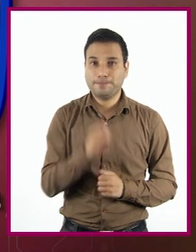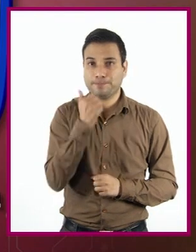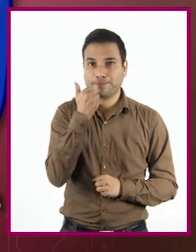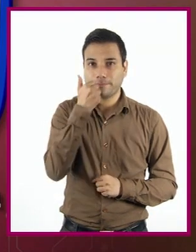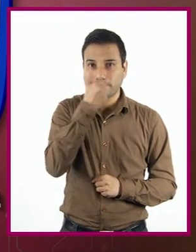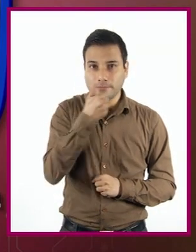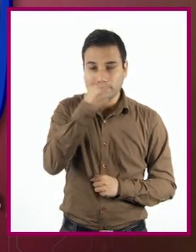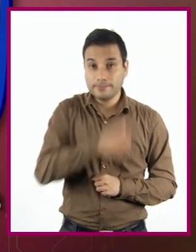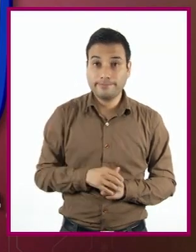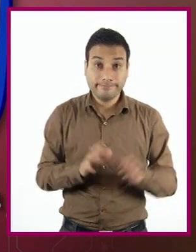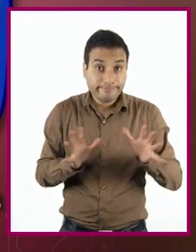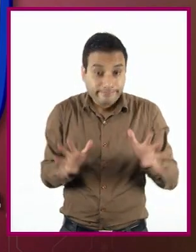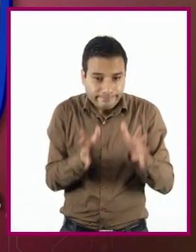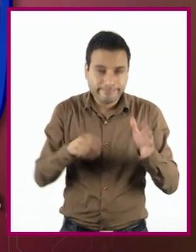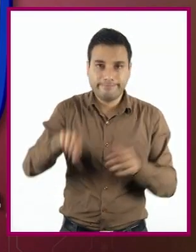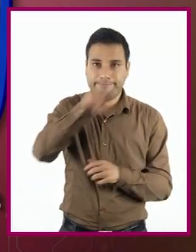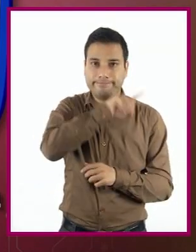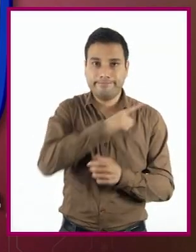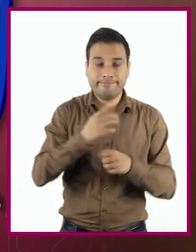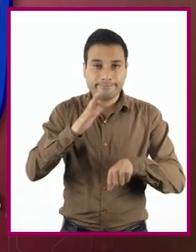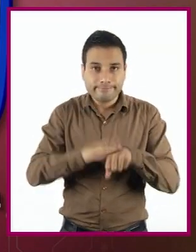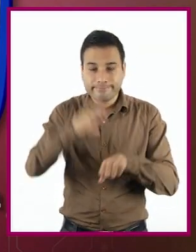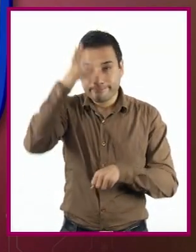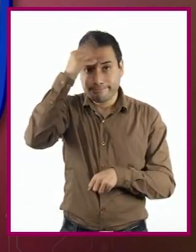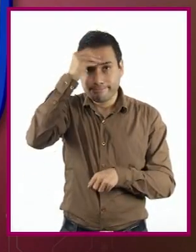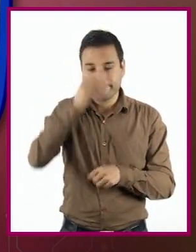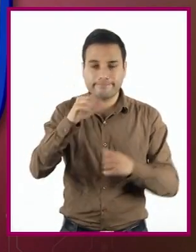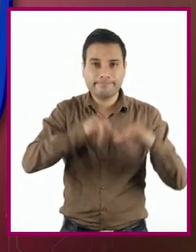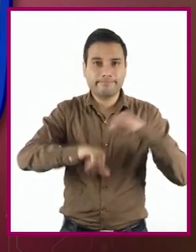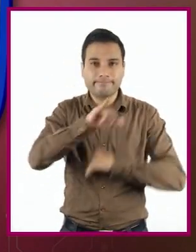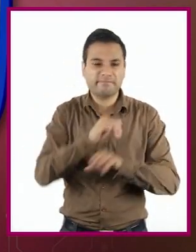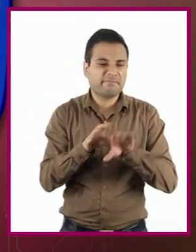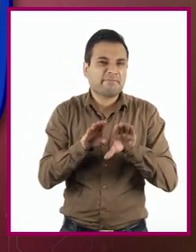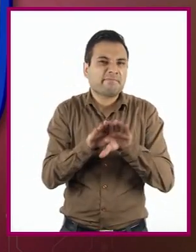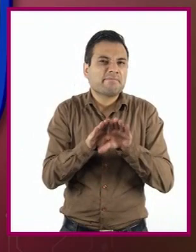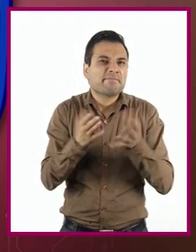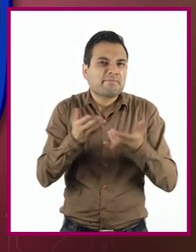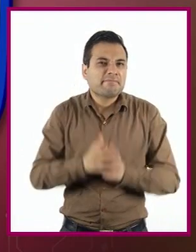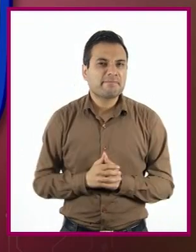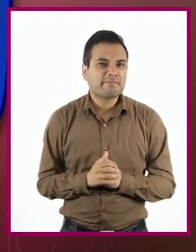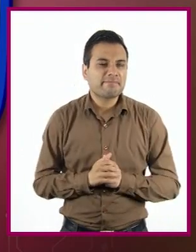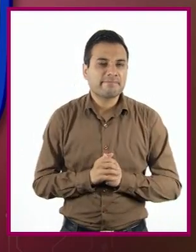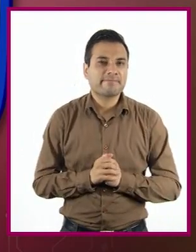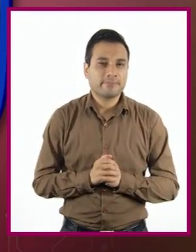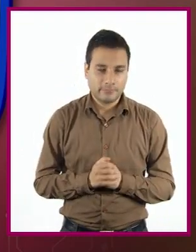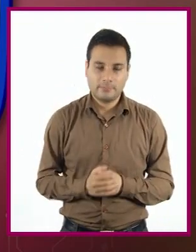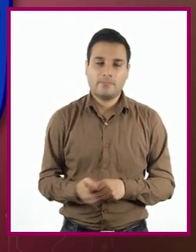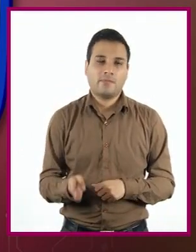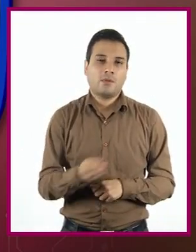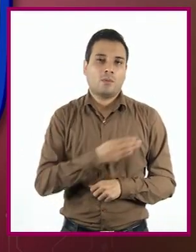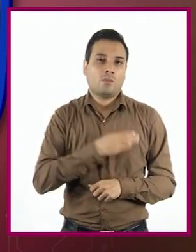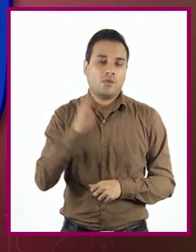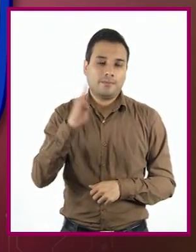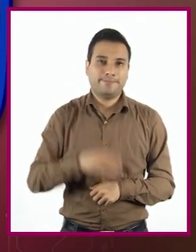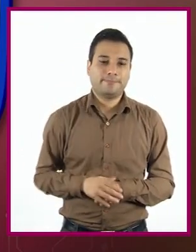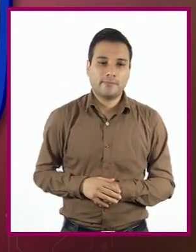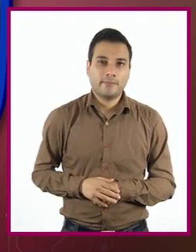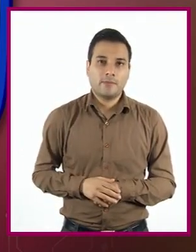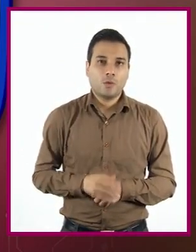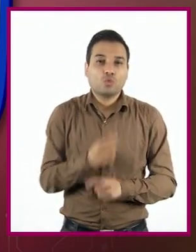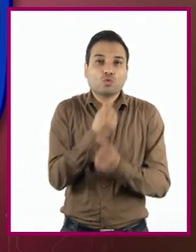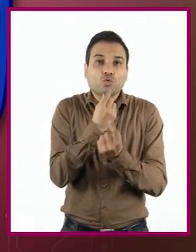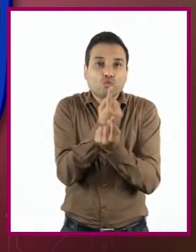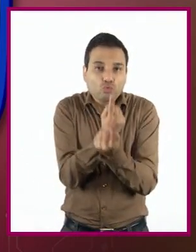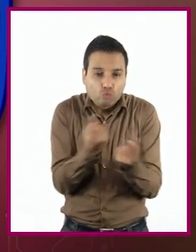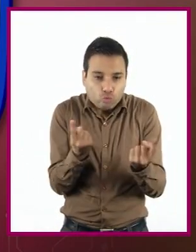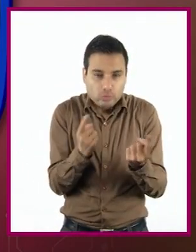zoholo pe cultura? ¿Usted lo cámbale la ciencia? Bueno, simplemente desde que son niños, por ejemplo, se